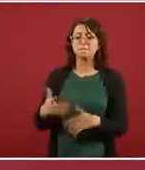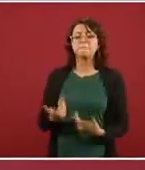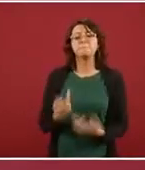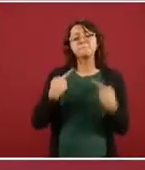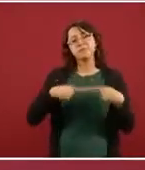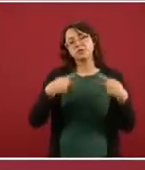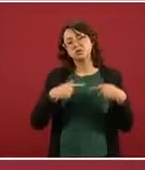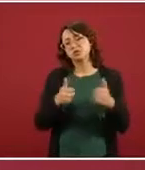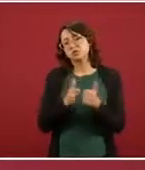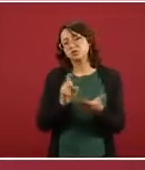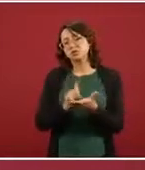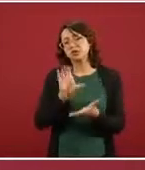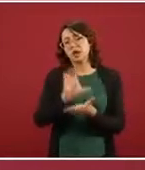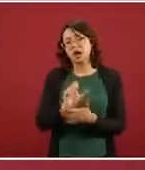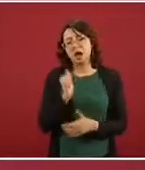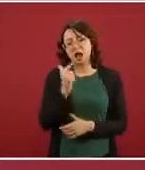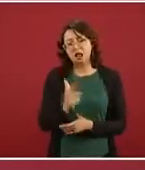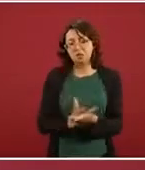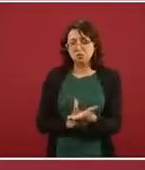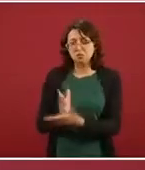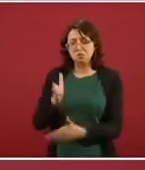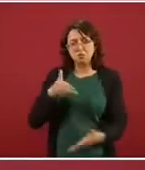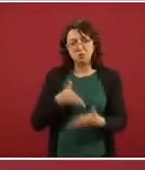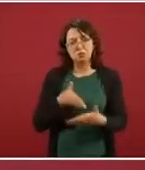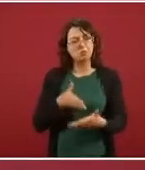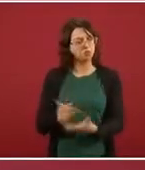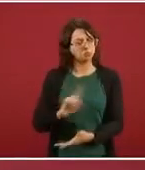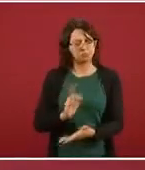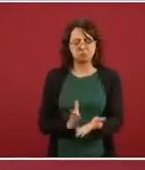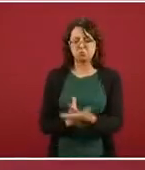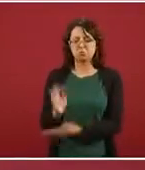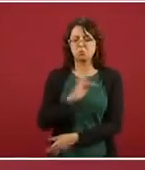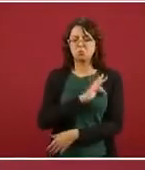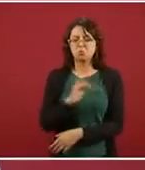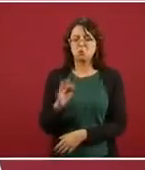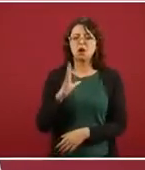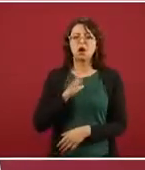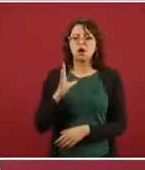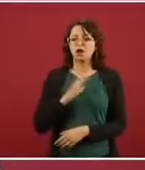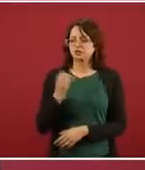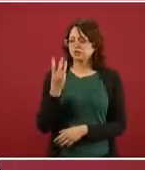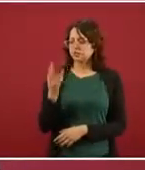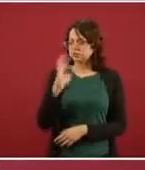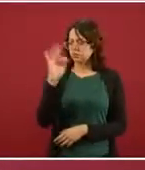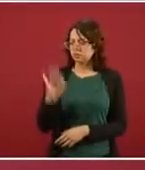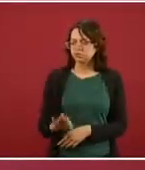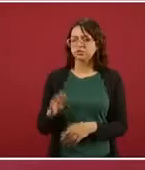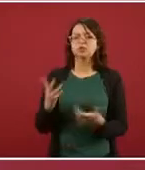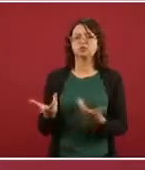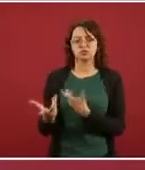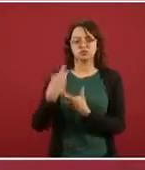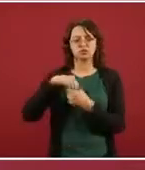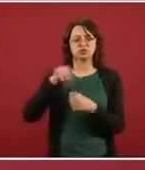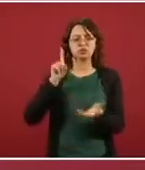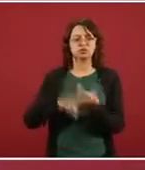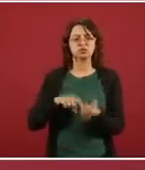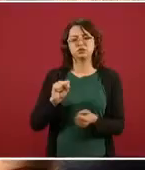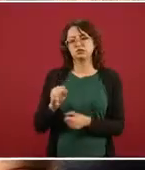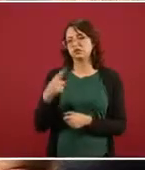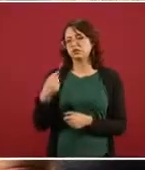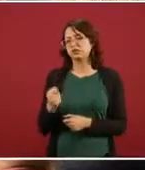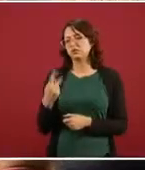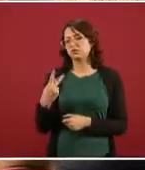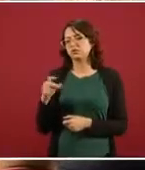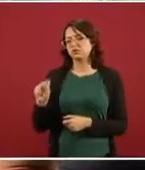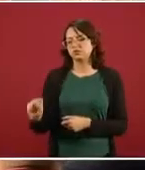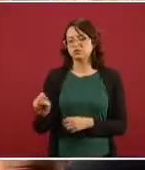alguna persona con discapacidad este acceso y tienen un mínimo, que es, entiendo, el 3% de inclusión en la Secretaría del Trabajo.